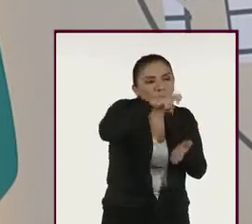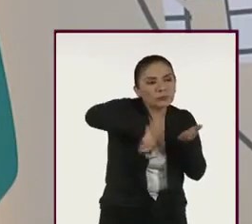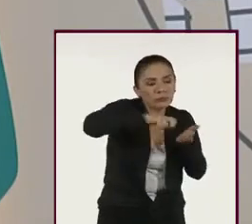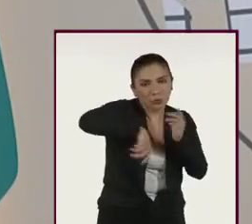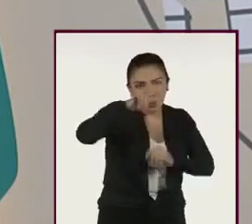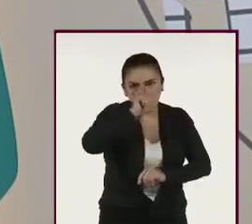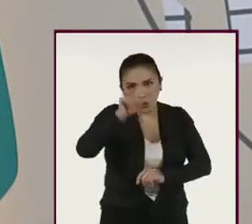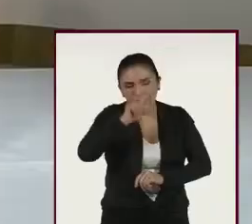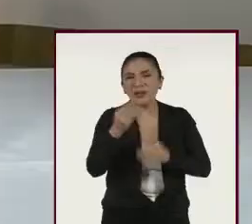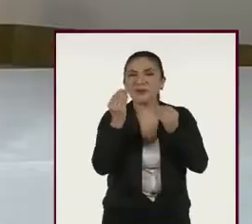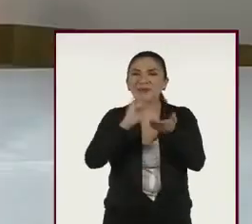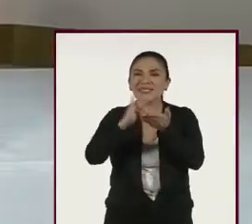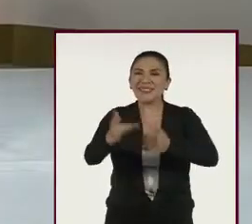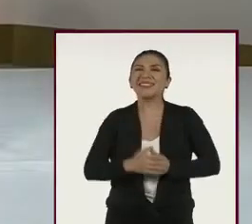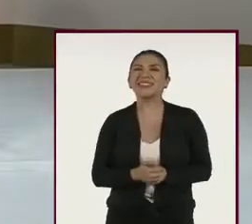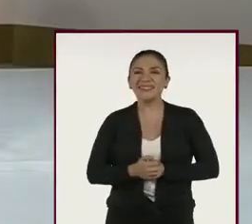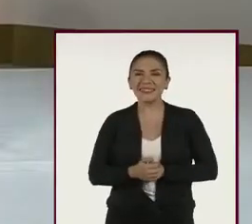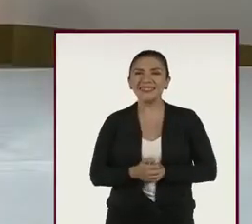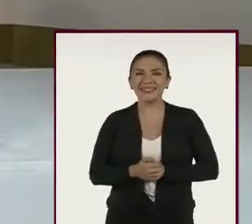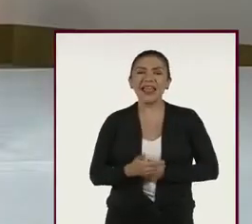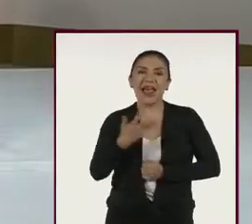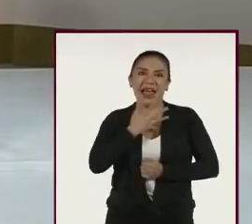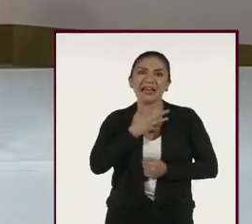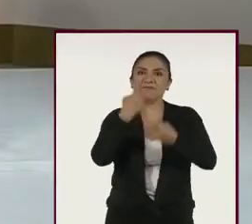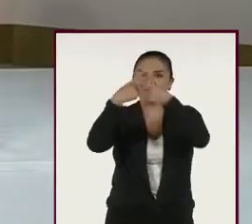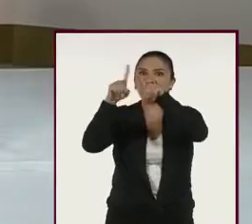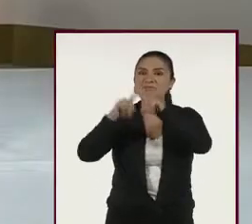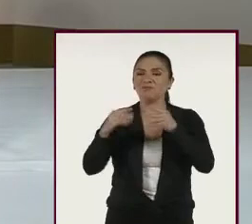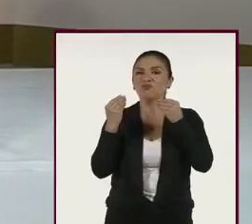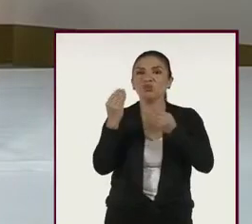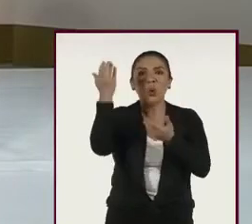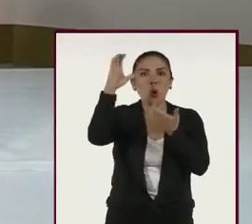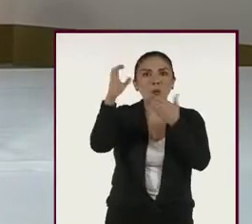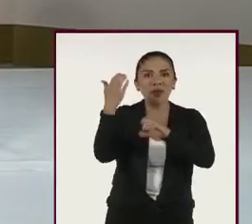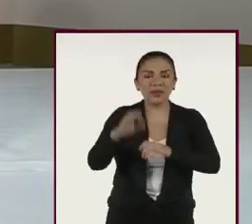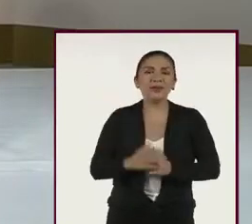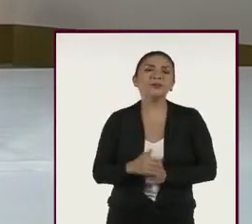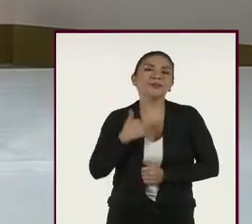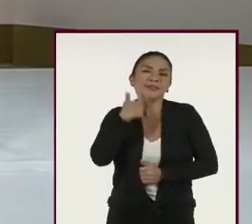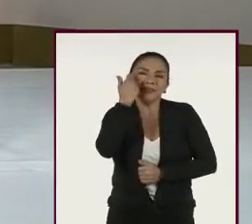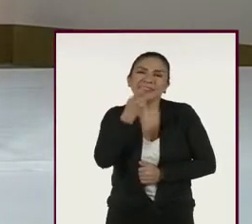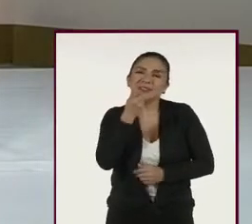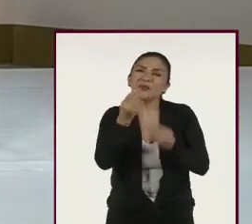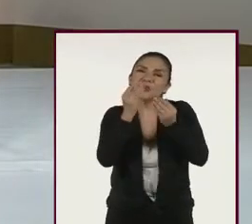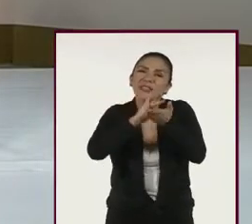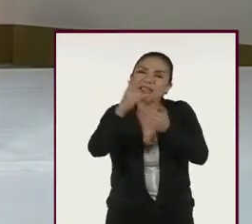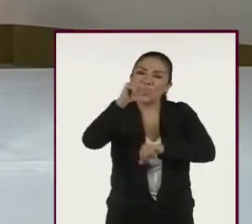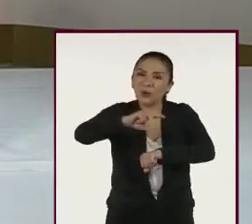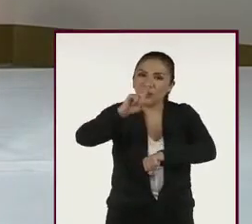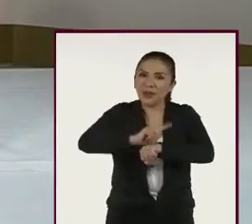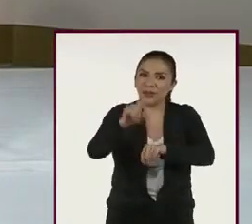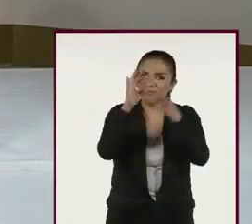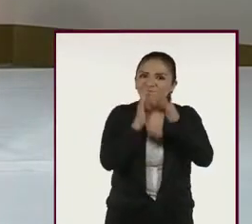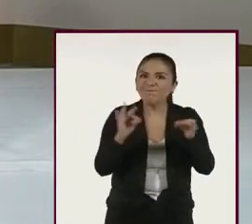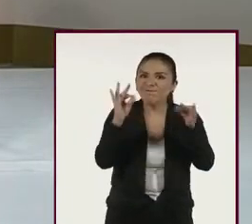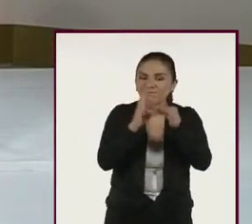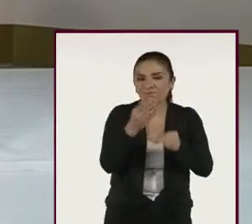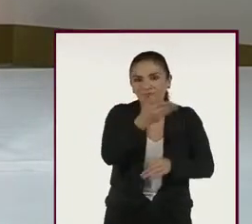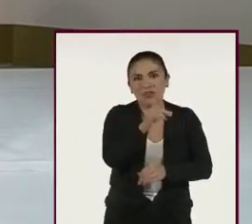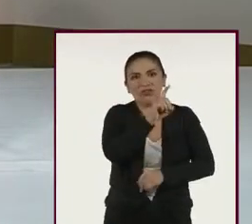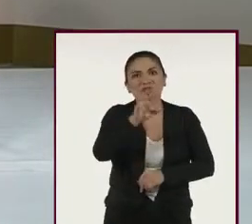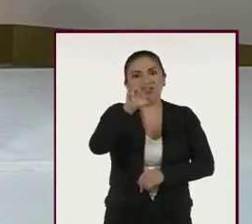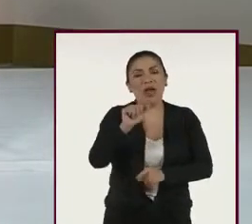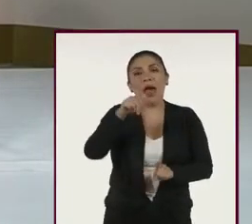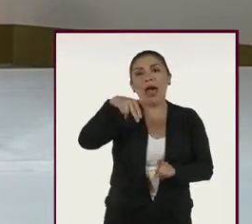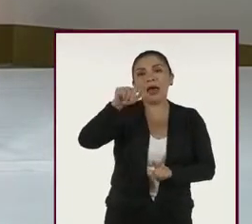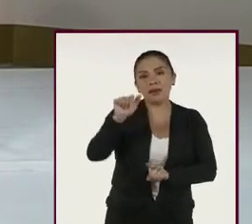gracias, Sandra Betancourt. Pues estos son algunos de los comentarios, doctora. Queremos agradecerle mucho esta presentación a la doctora